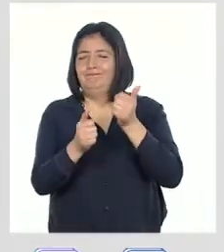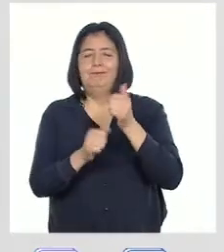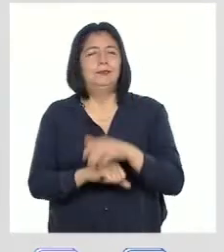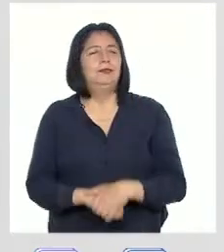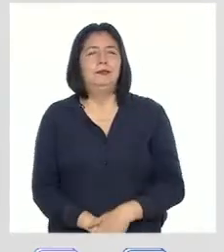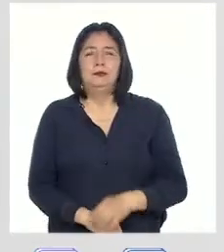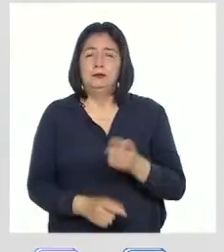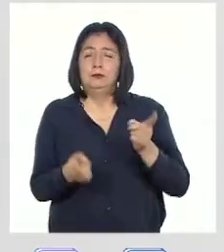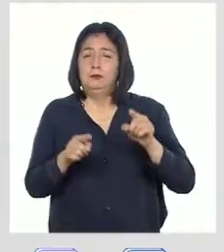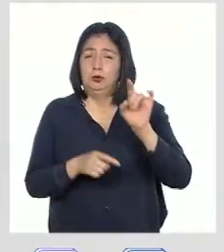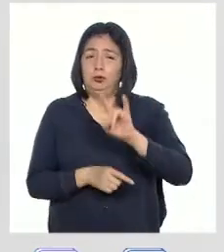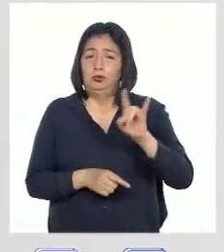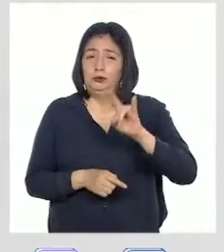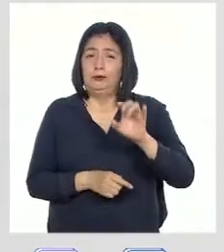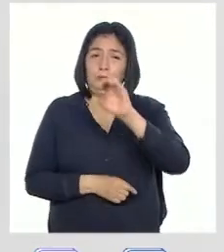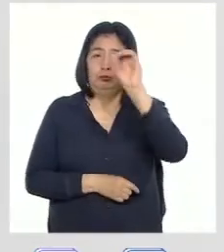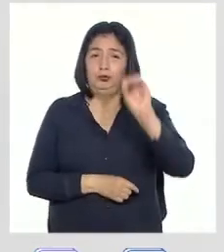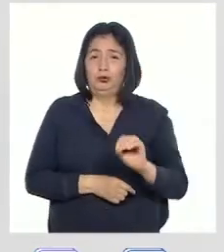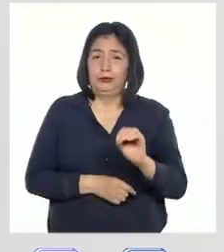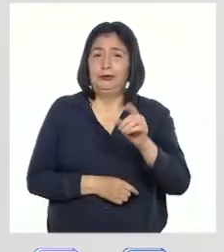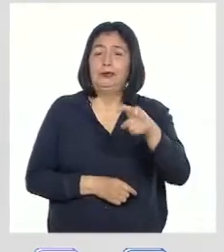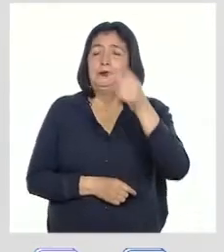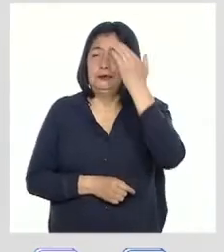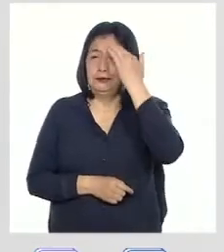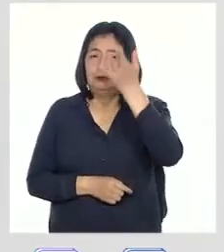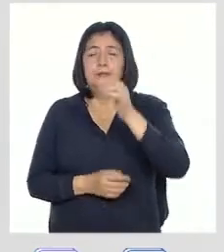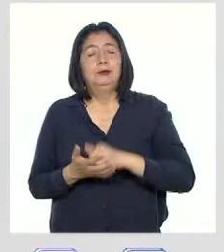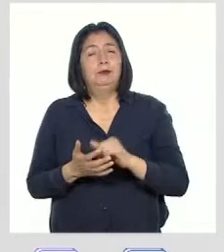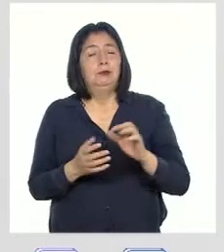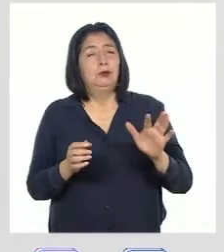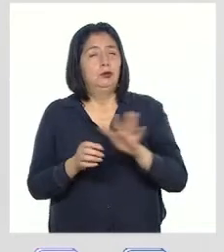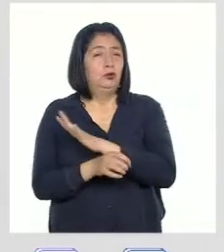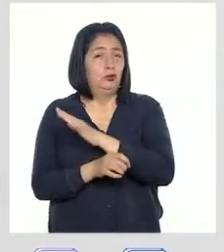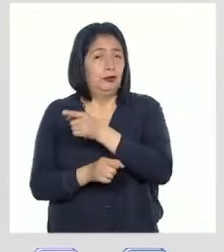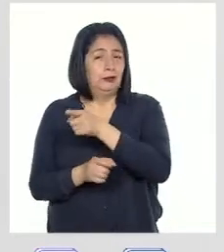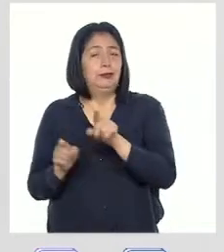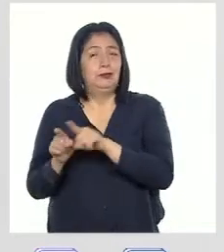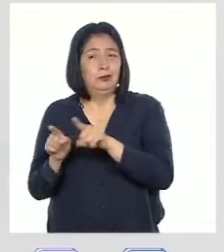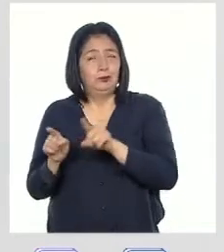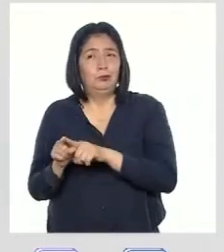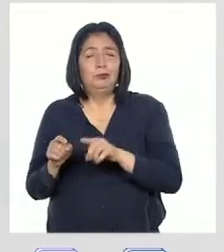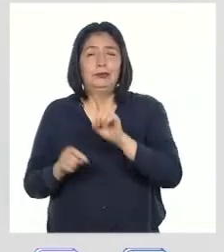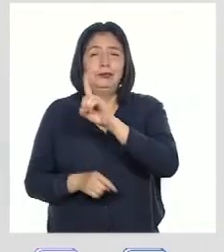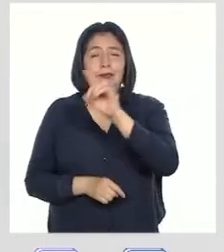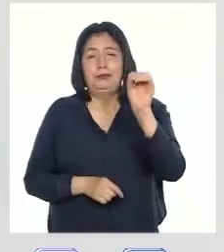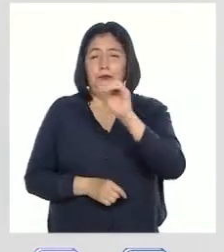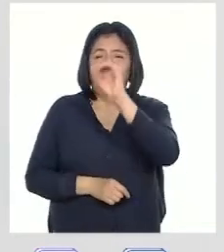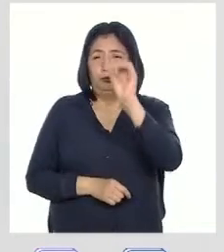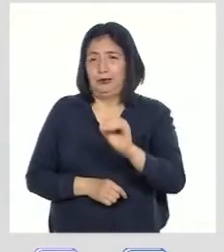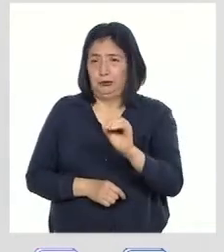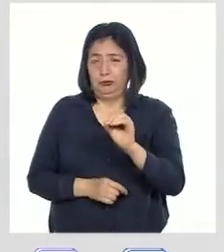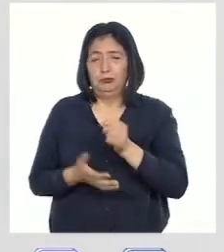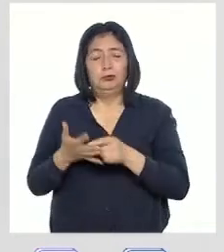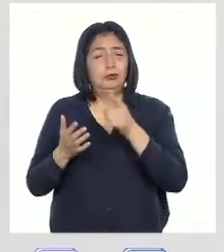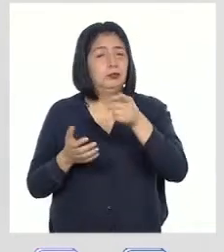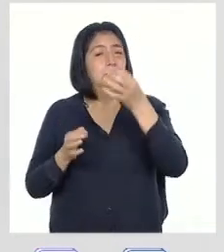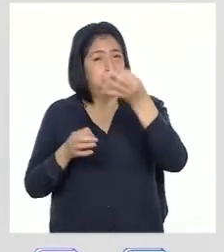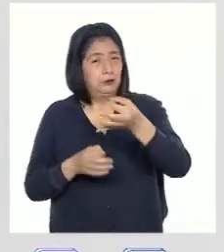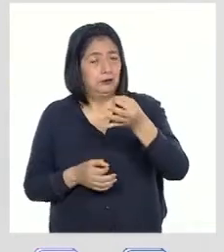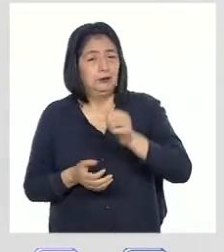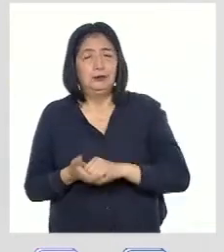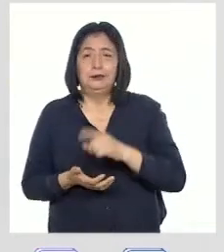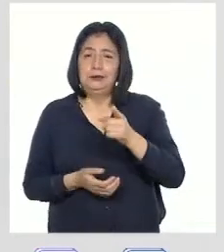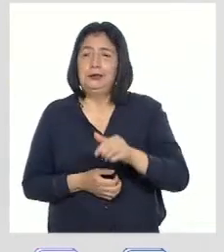¡Excelente! Cuando usamos porcentajes, sabemos que el total de algo es igual al 100%. Y